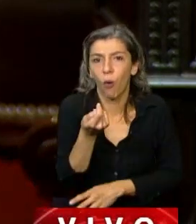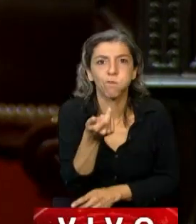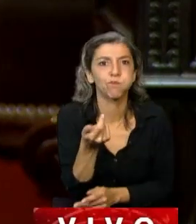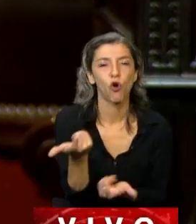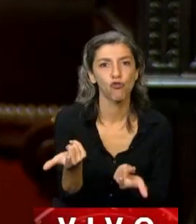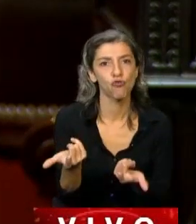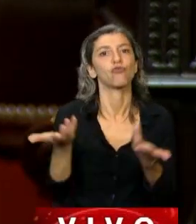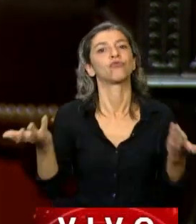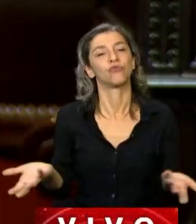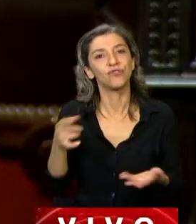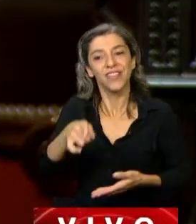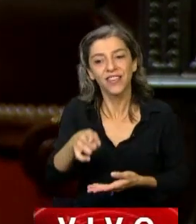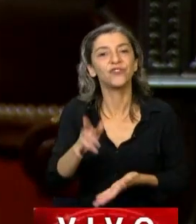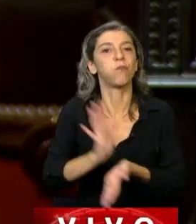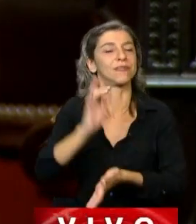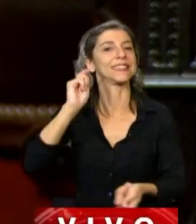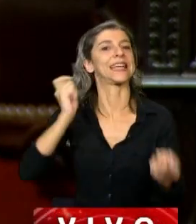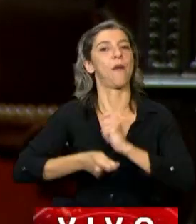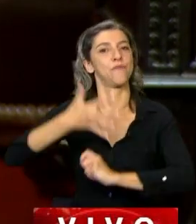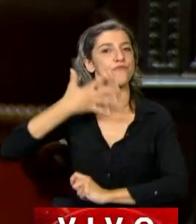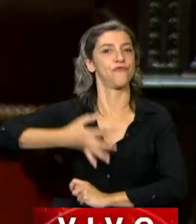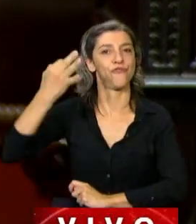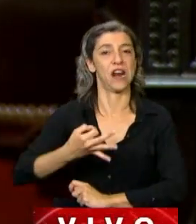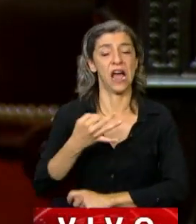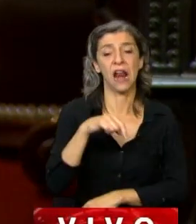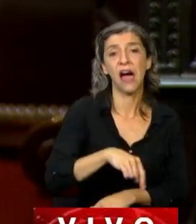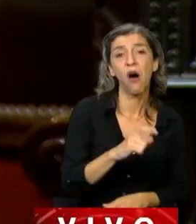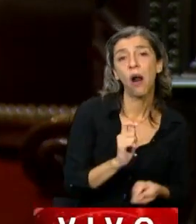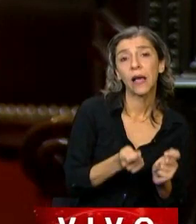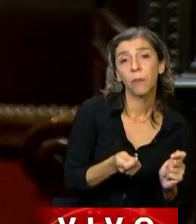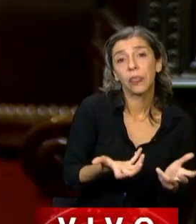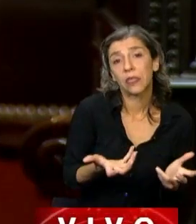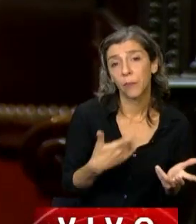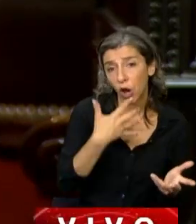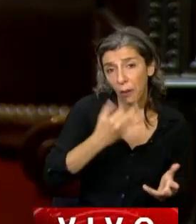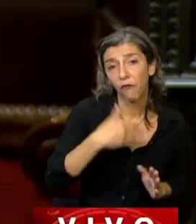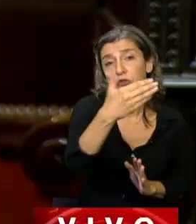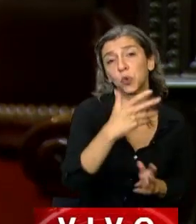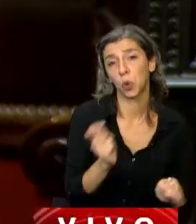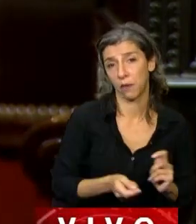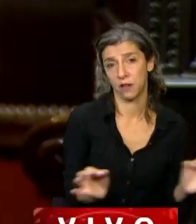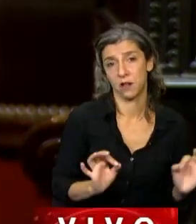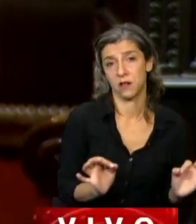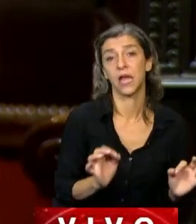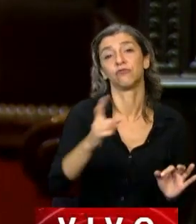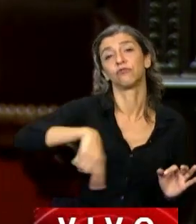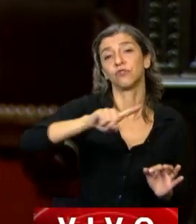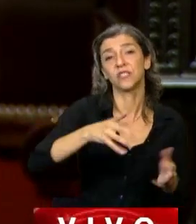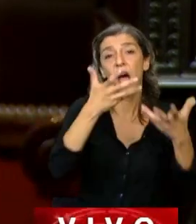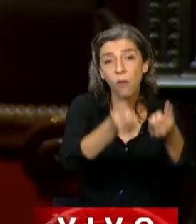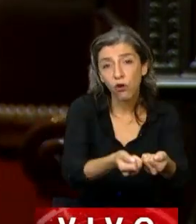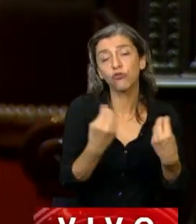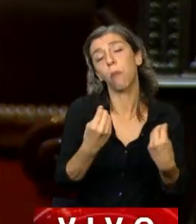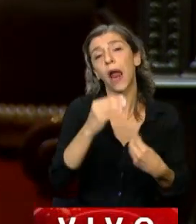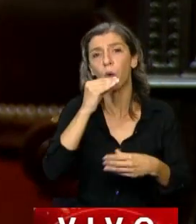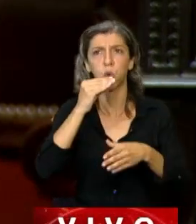Estimados, cambiar para que nada cambie significa en este debate que lo que muchos hoy pretenden apoyar de tolerancia